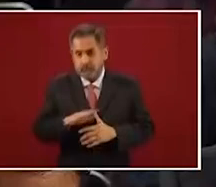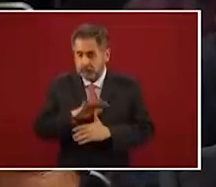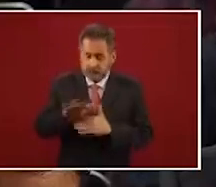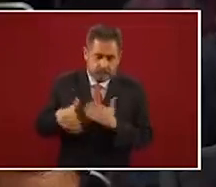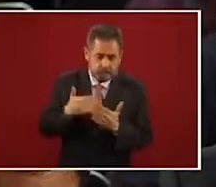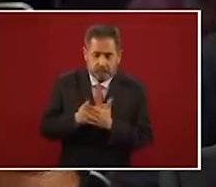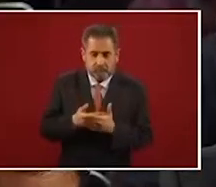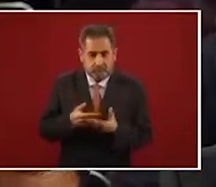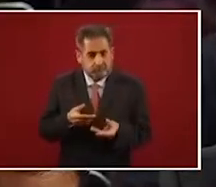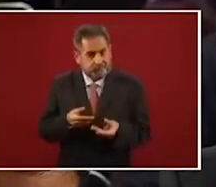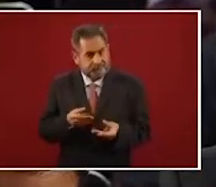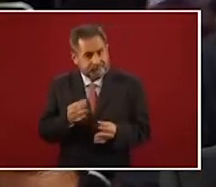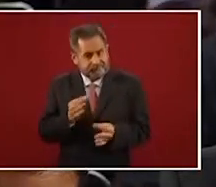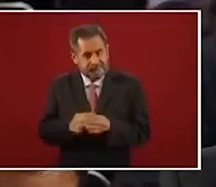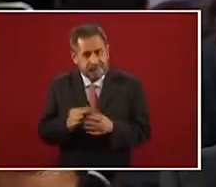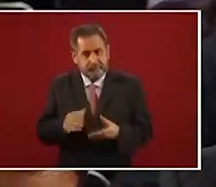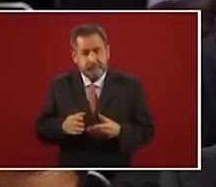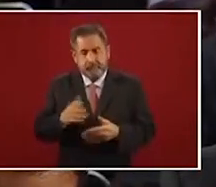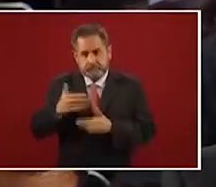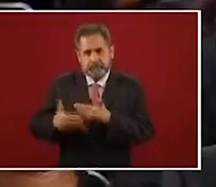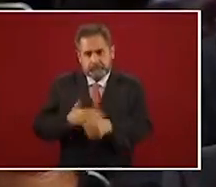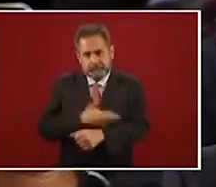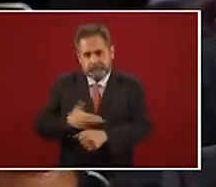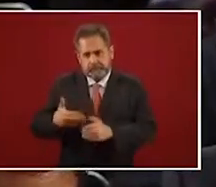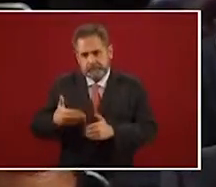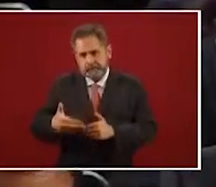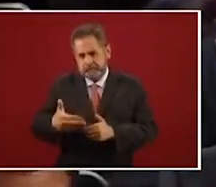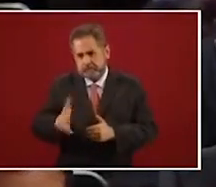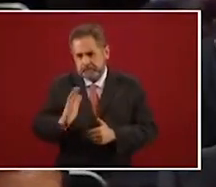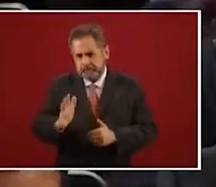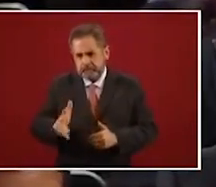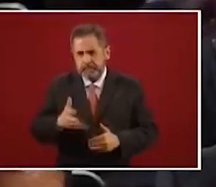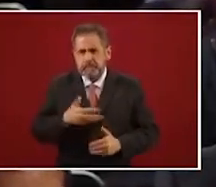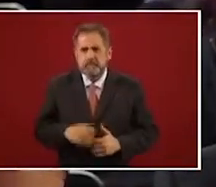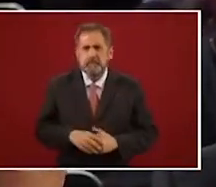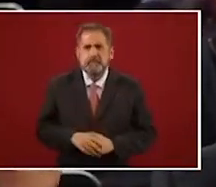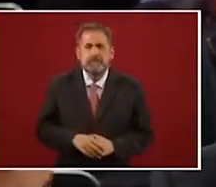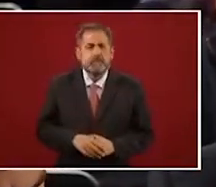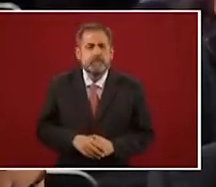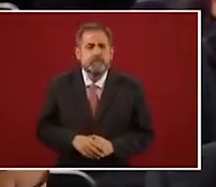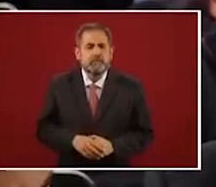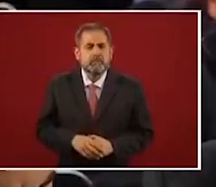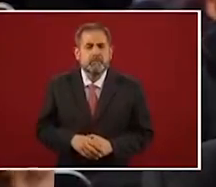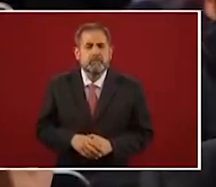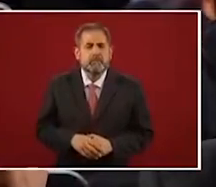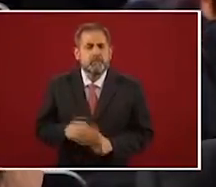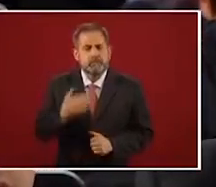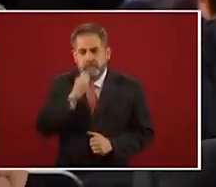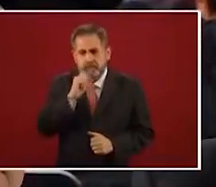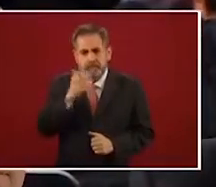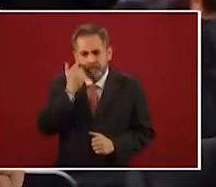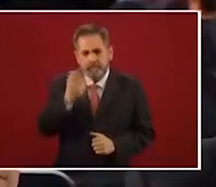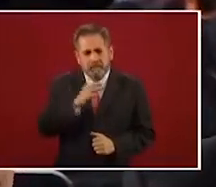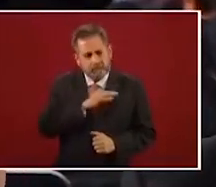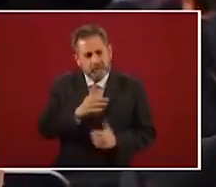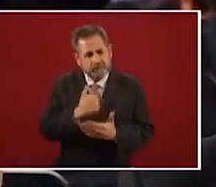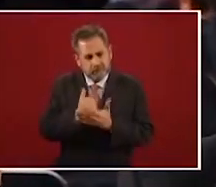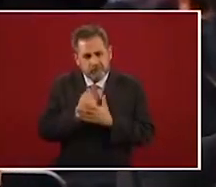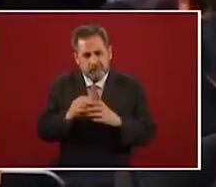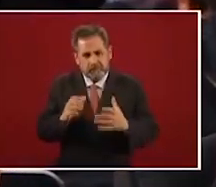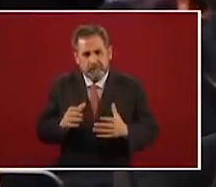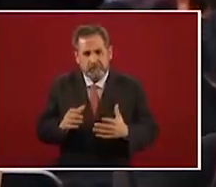dentro ya de un proceso, presidente. Está dentro de un proceso y queremos que usted nos